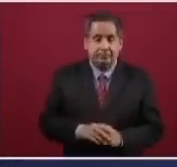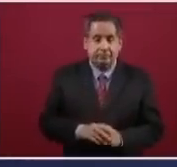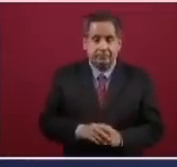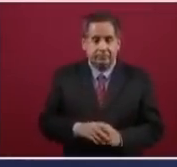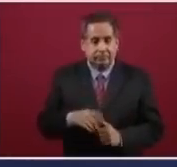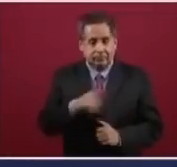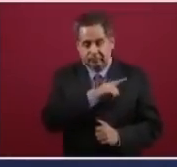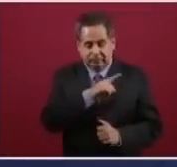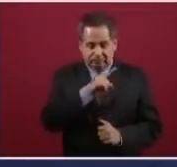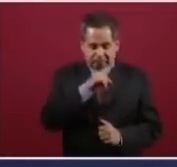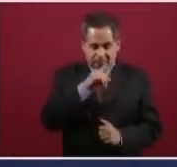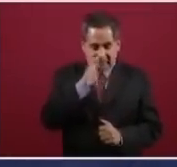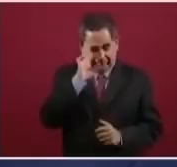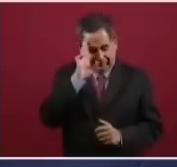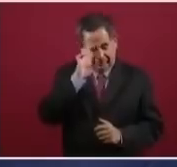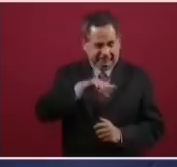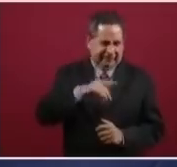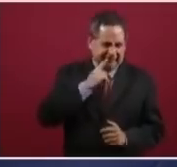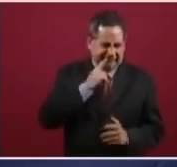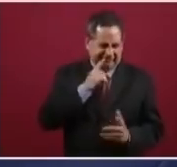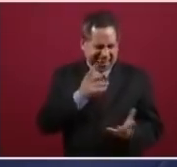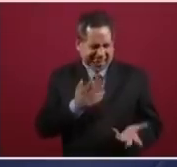un genio de la política